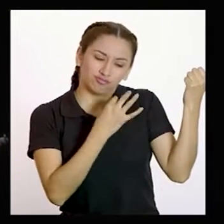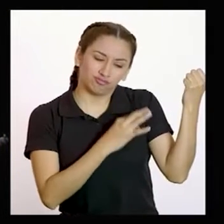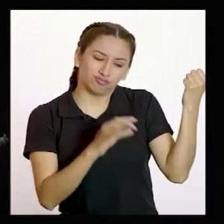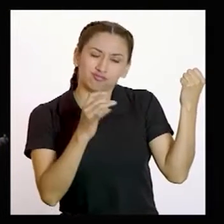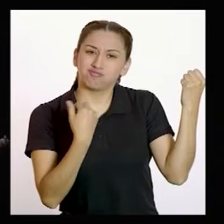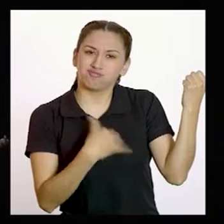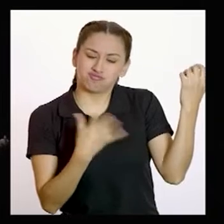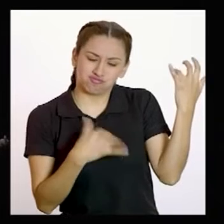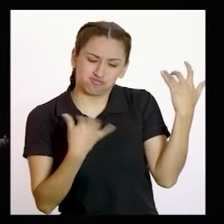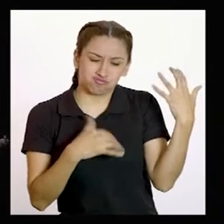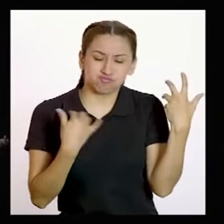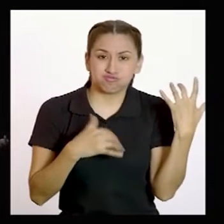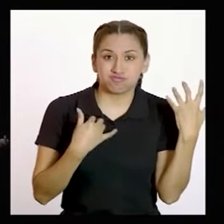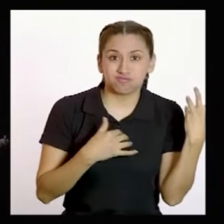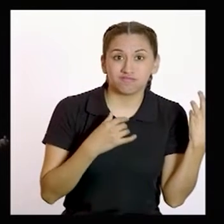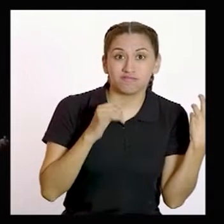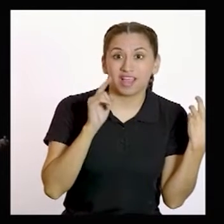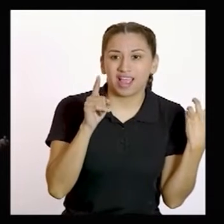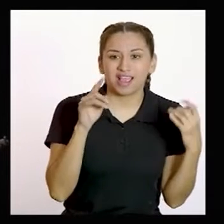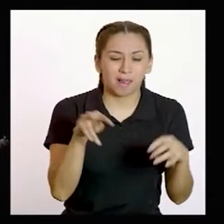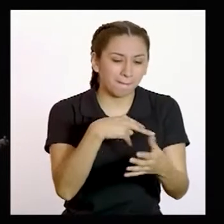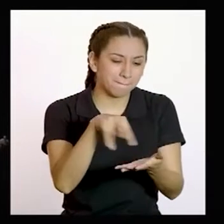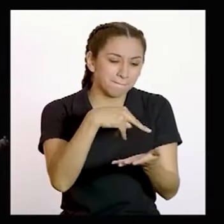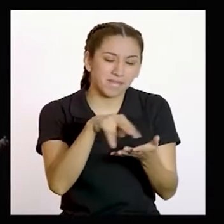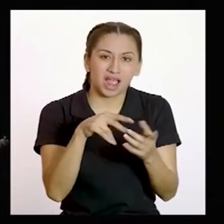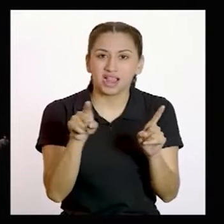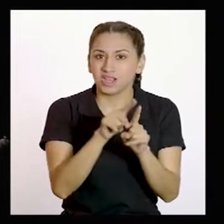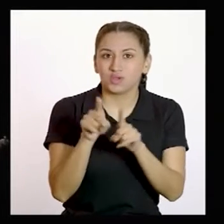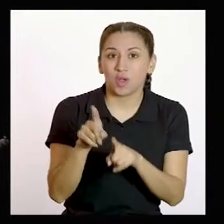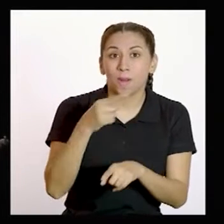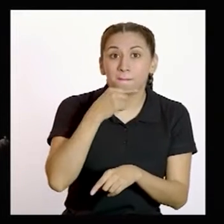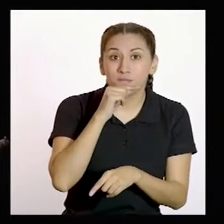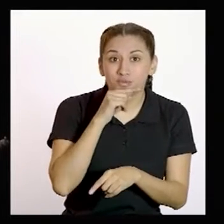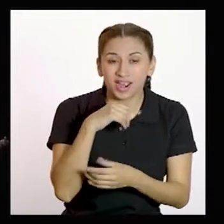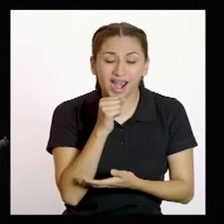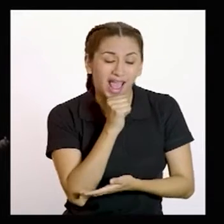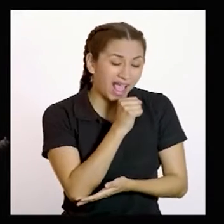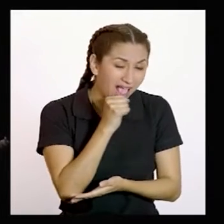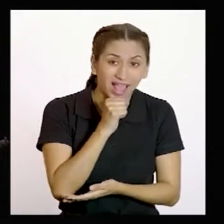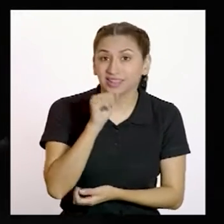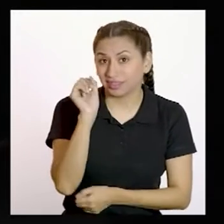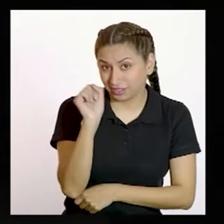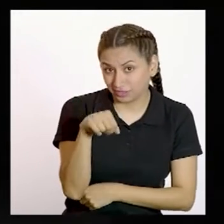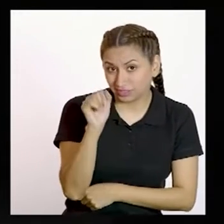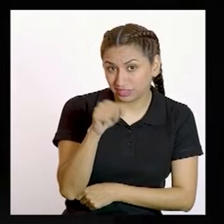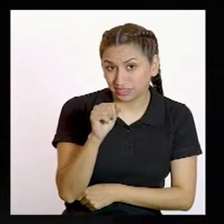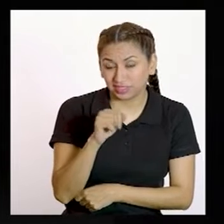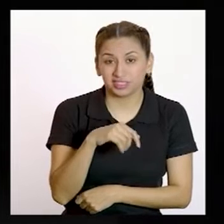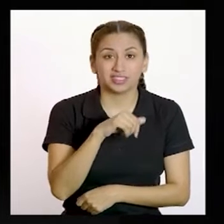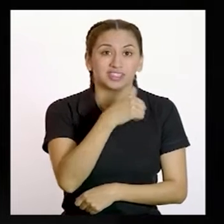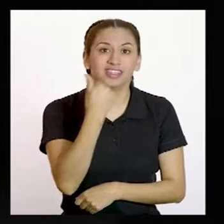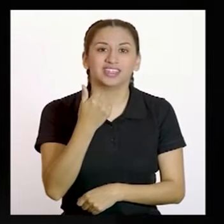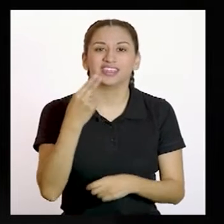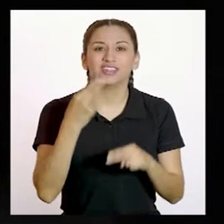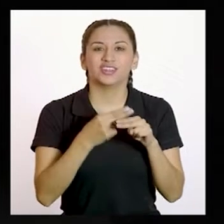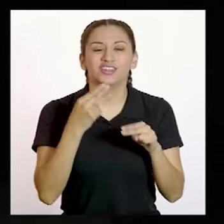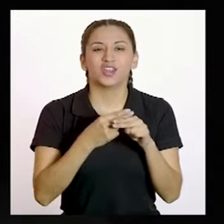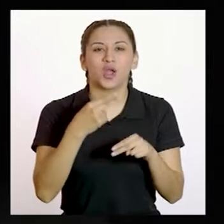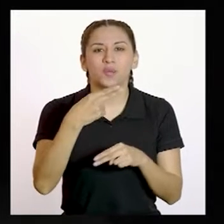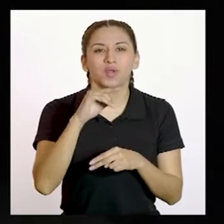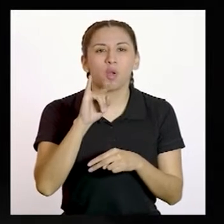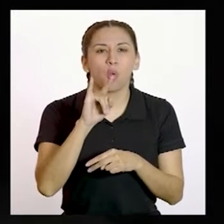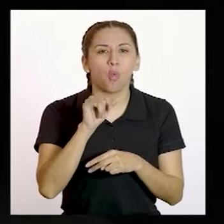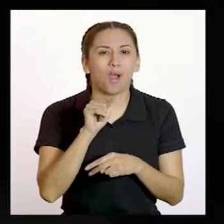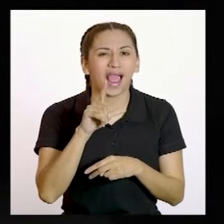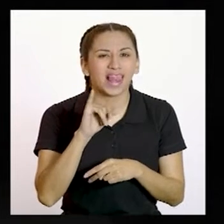macho. Macho baila con compás de la música. Mujer canta, sí. Huailía